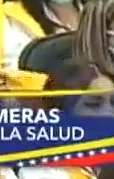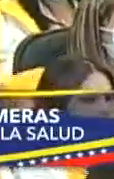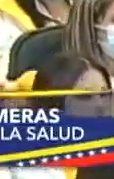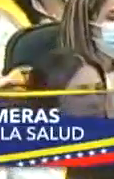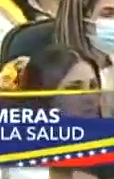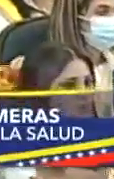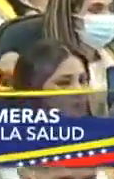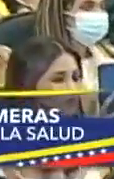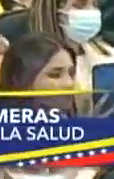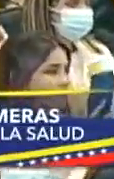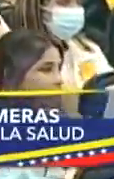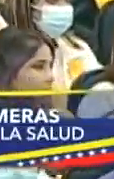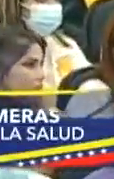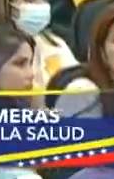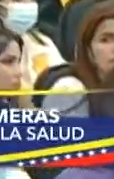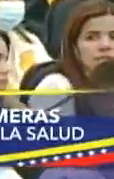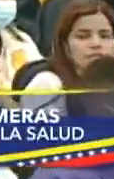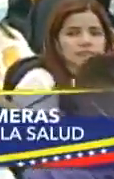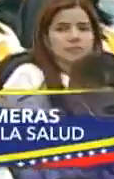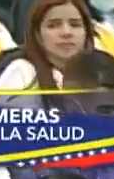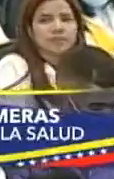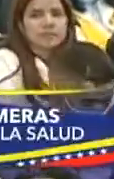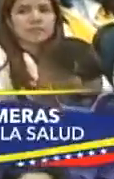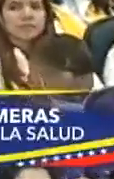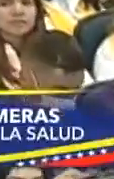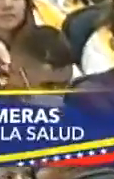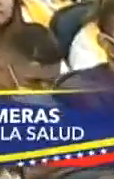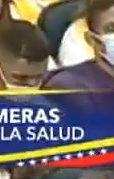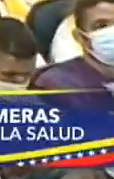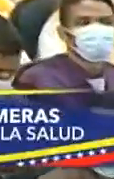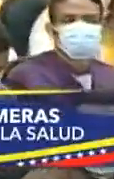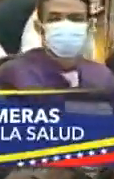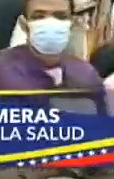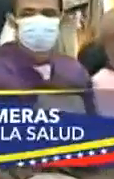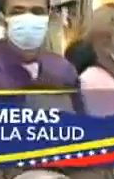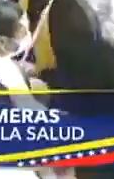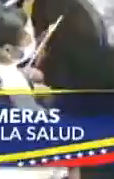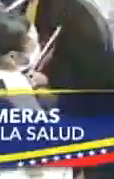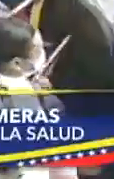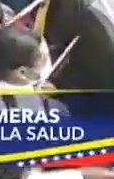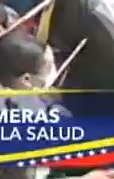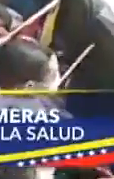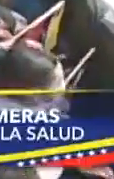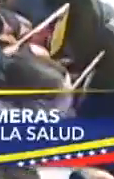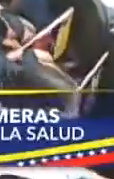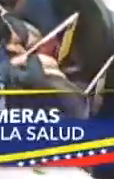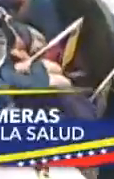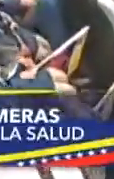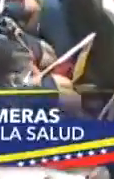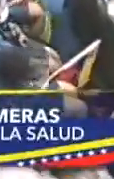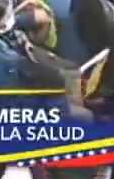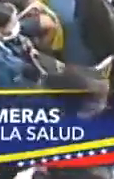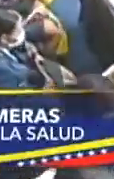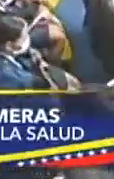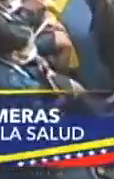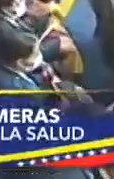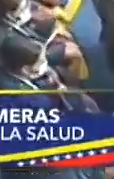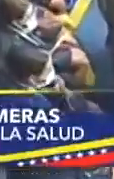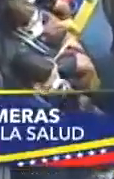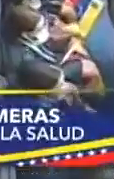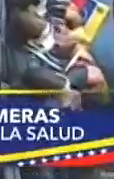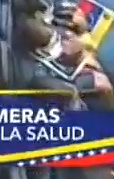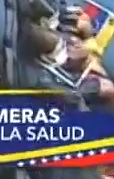conferimiento de títulos y grados militares de la FAN por parte del doctor Rodolfo Valentín Palma Figuera, en representación de